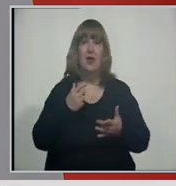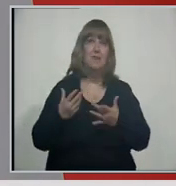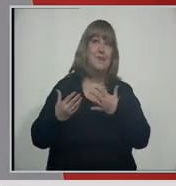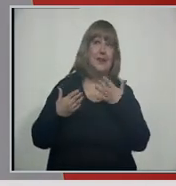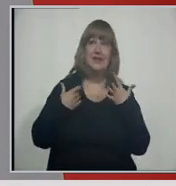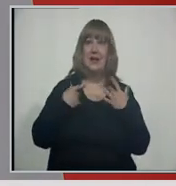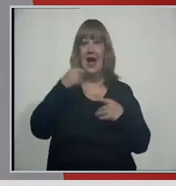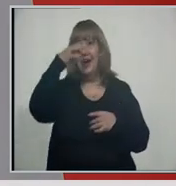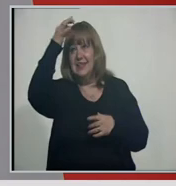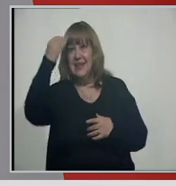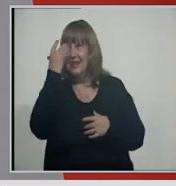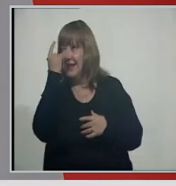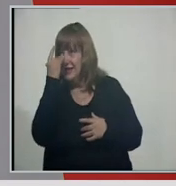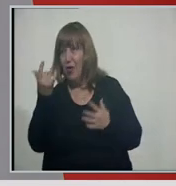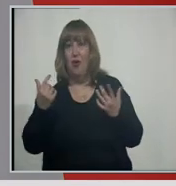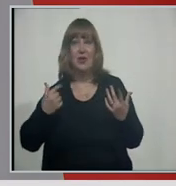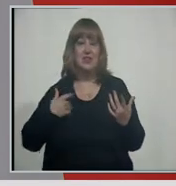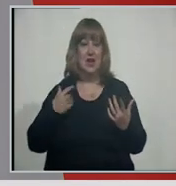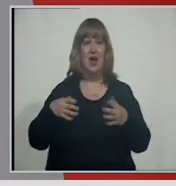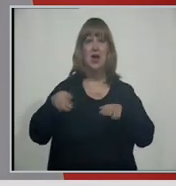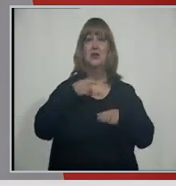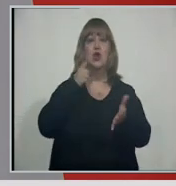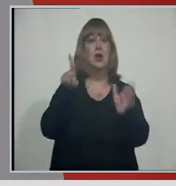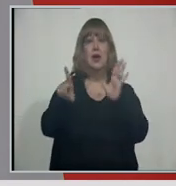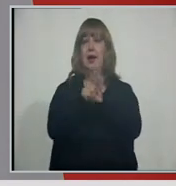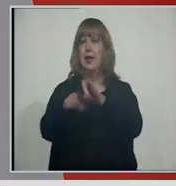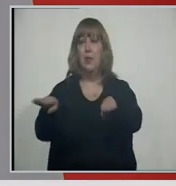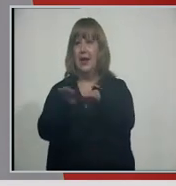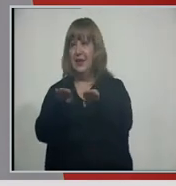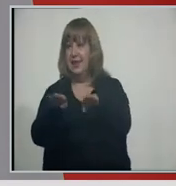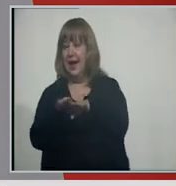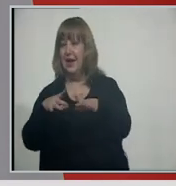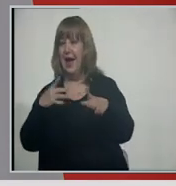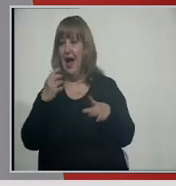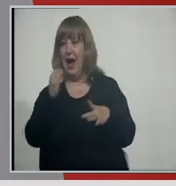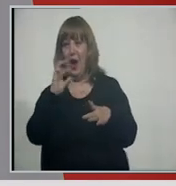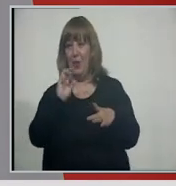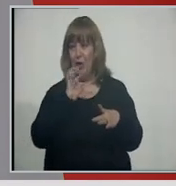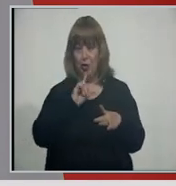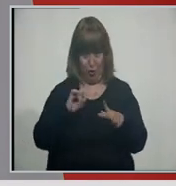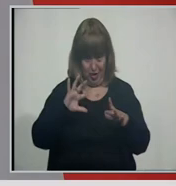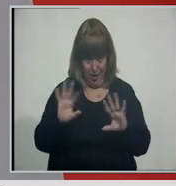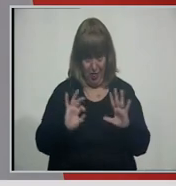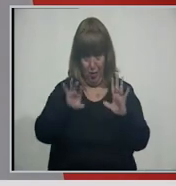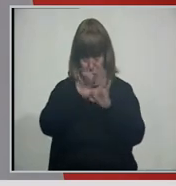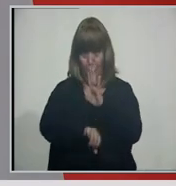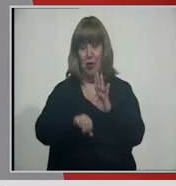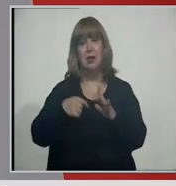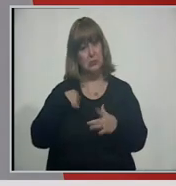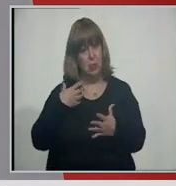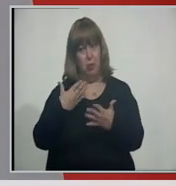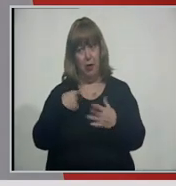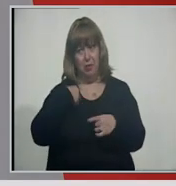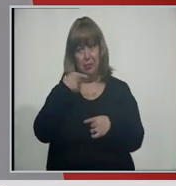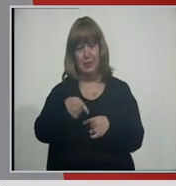como artista como ciudadano la al igualitaria ahora que hablan el aborto o sea el ilustre de acá de 28 de mi